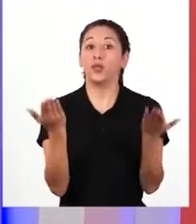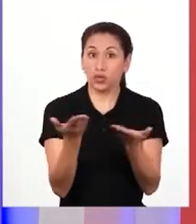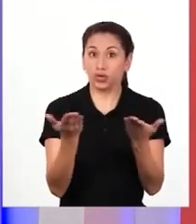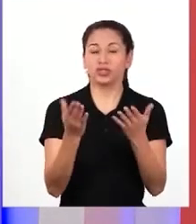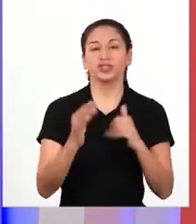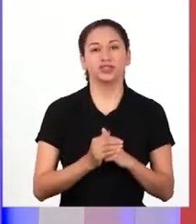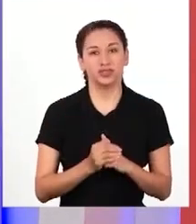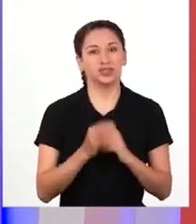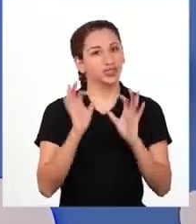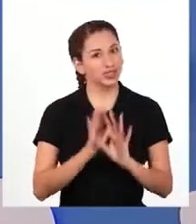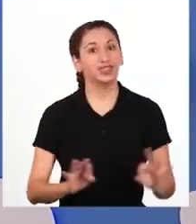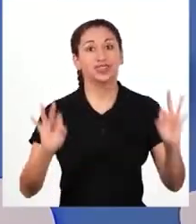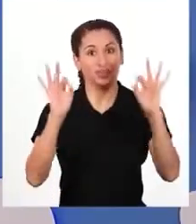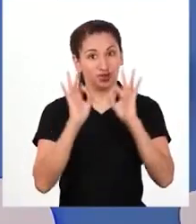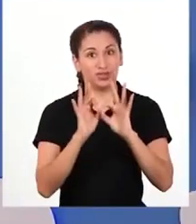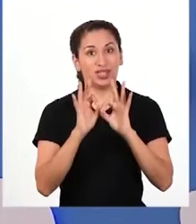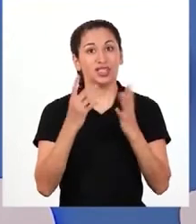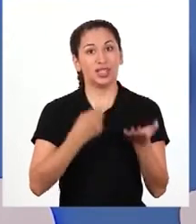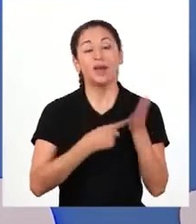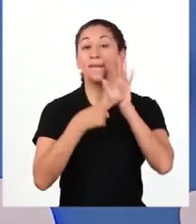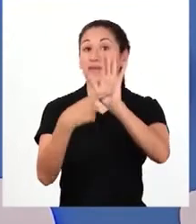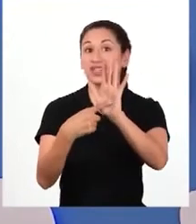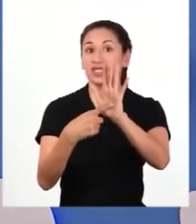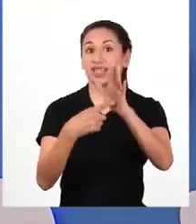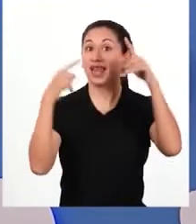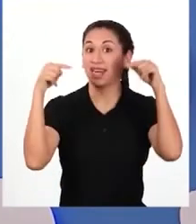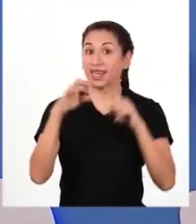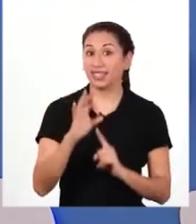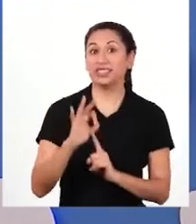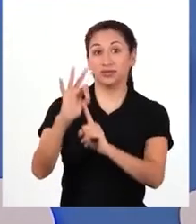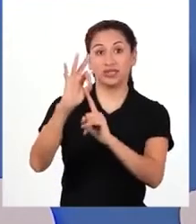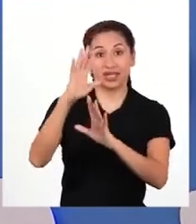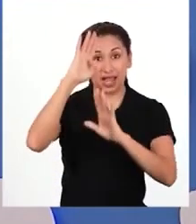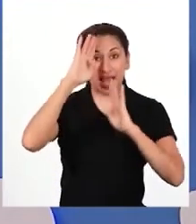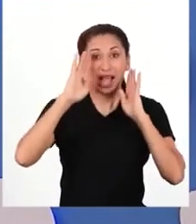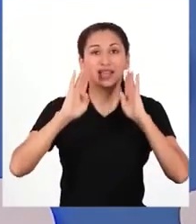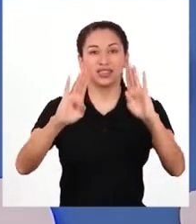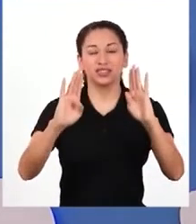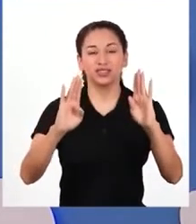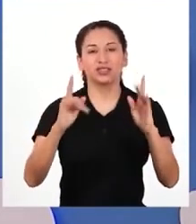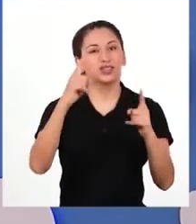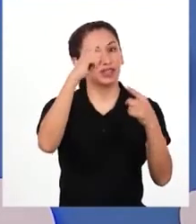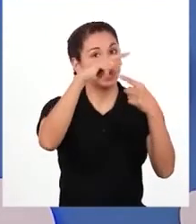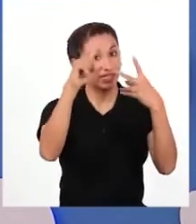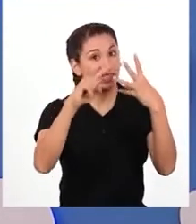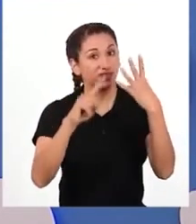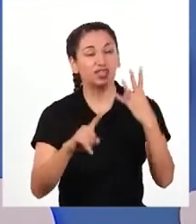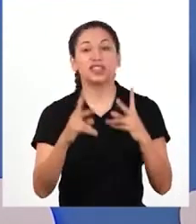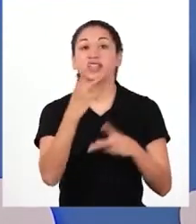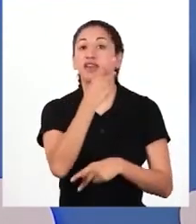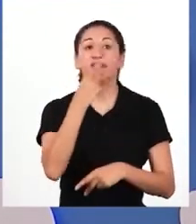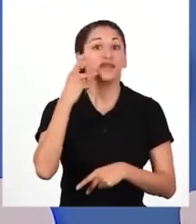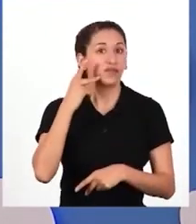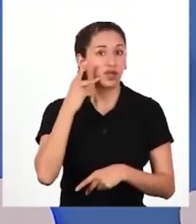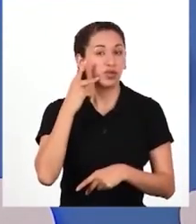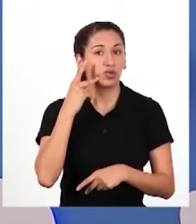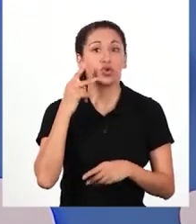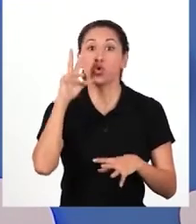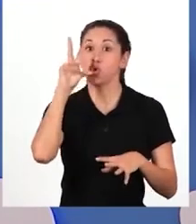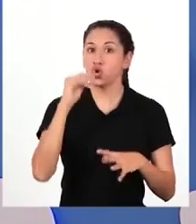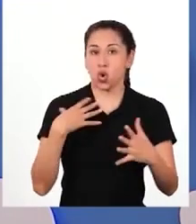muy interesante. Por esta razón, resulta muy importante prestar especial atención a los